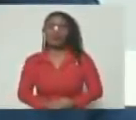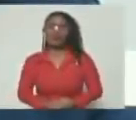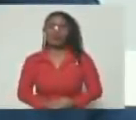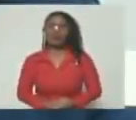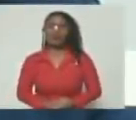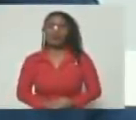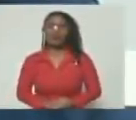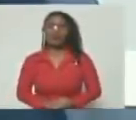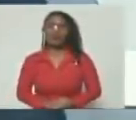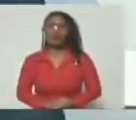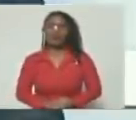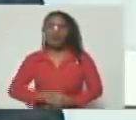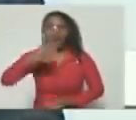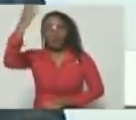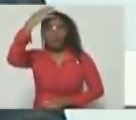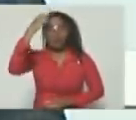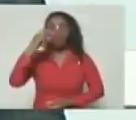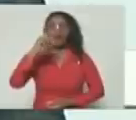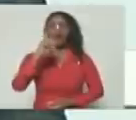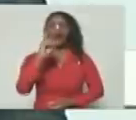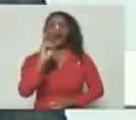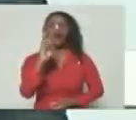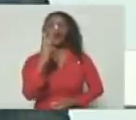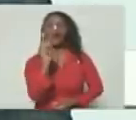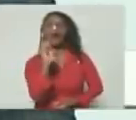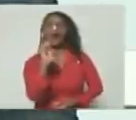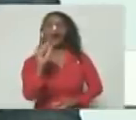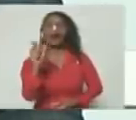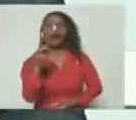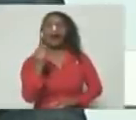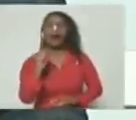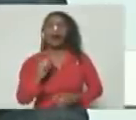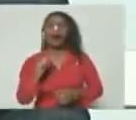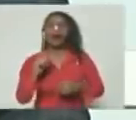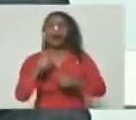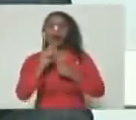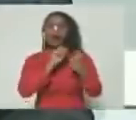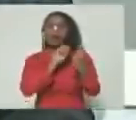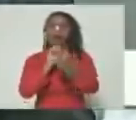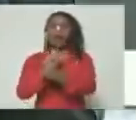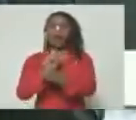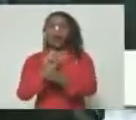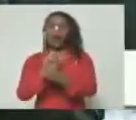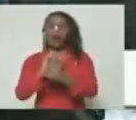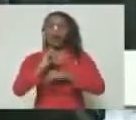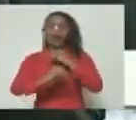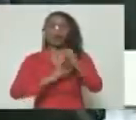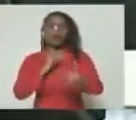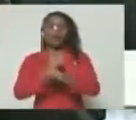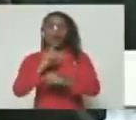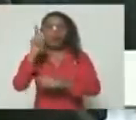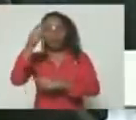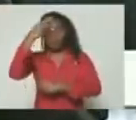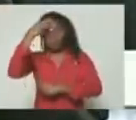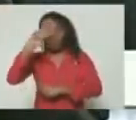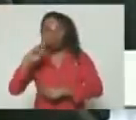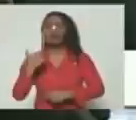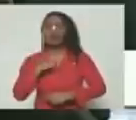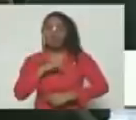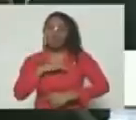El Reino de Noruega ha venido promoviendo un diálogo internacional con sede en México. Muy bien, estamos de